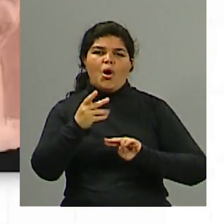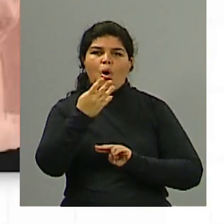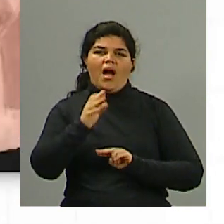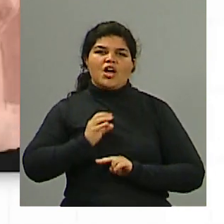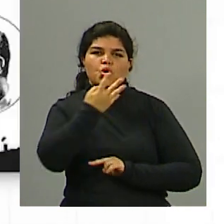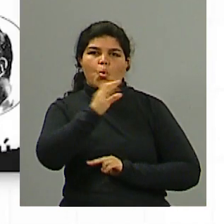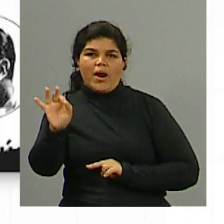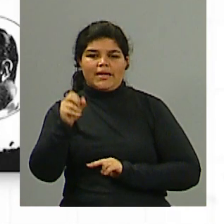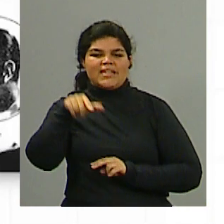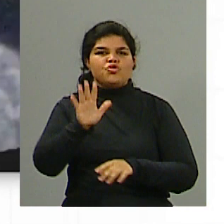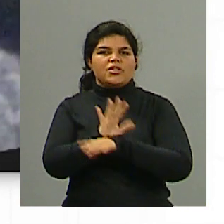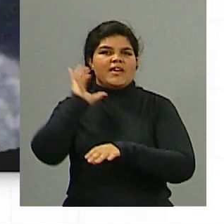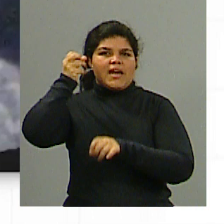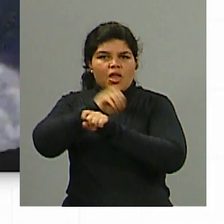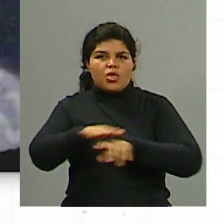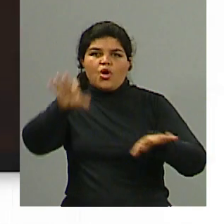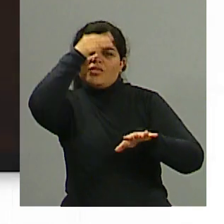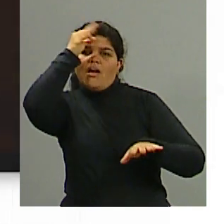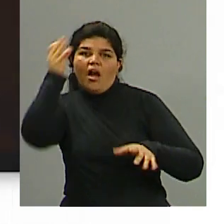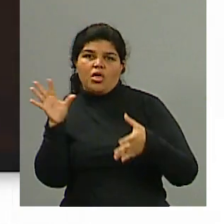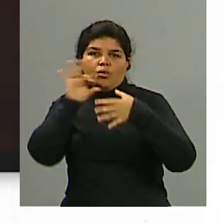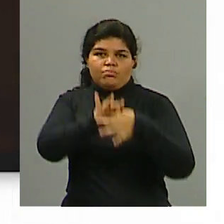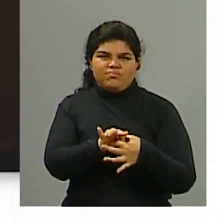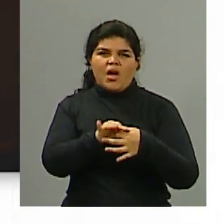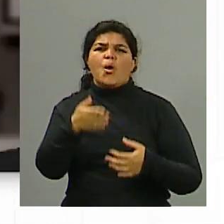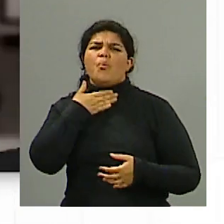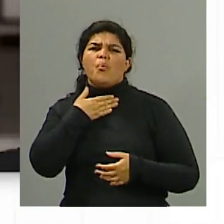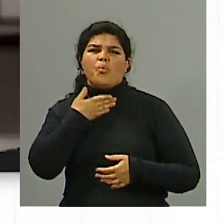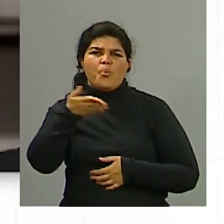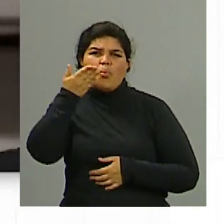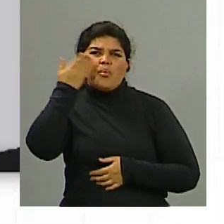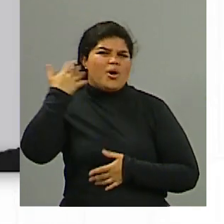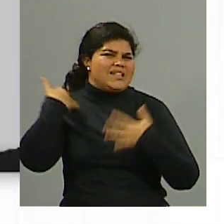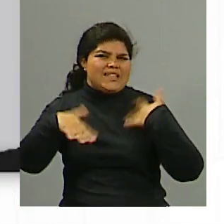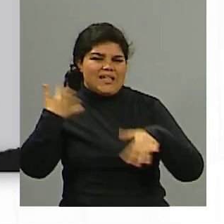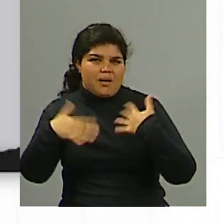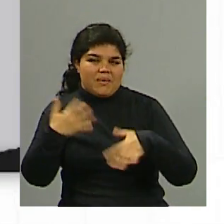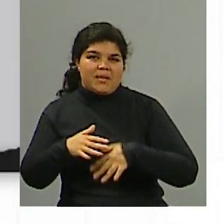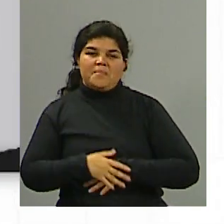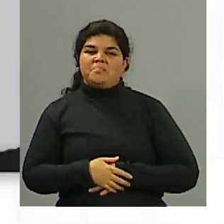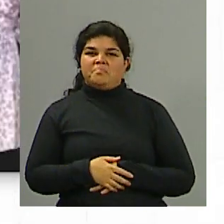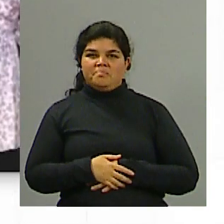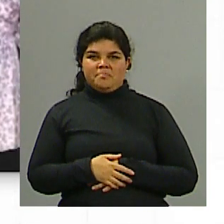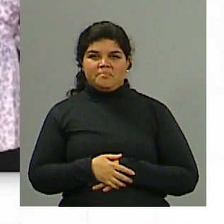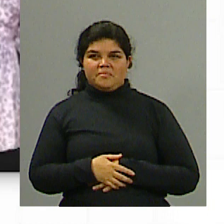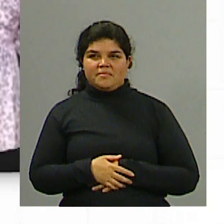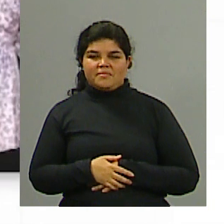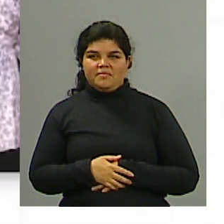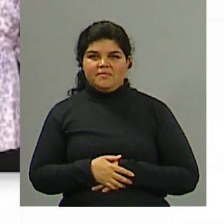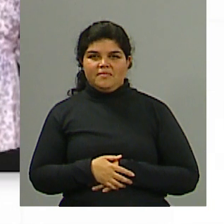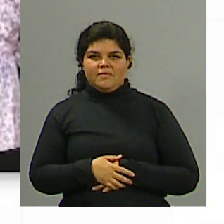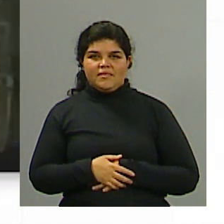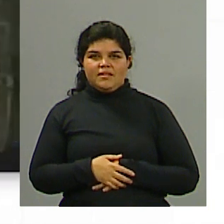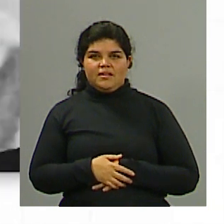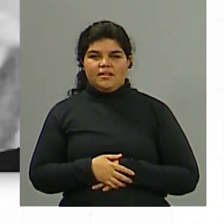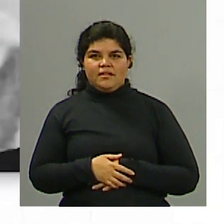con el radioteatro como rey. Las obras de Abel Santa Cruz y Nenecas Callar emocionan. Sandrini con Felipe y el mamarrachito de Oscar Casco son las estrellas, mientras otros